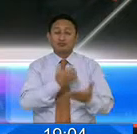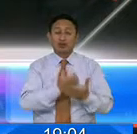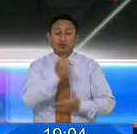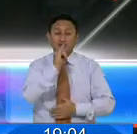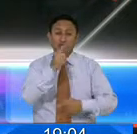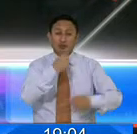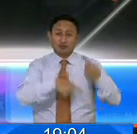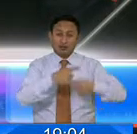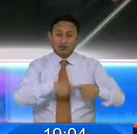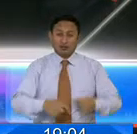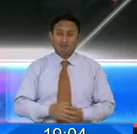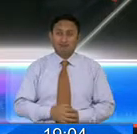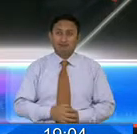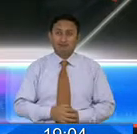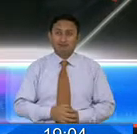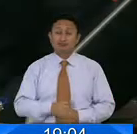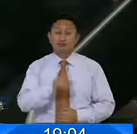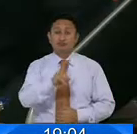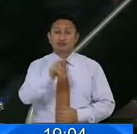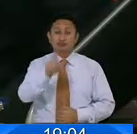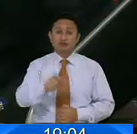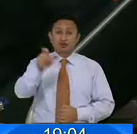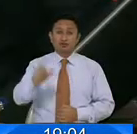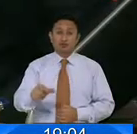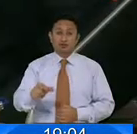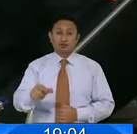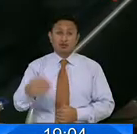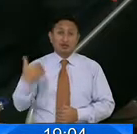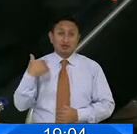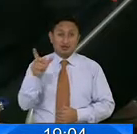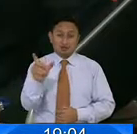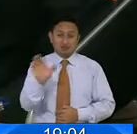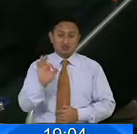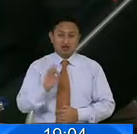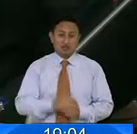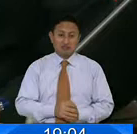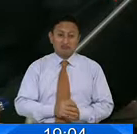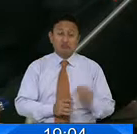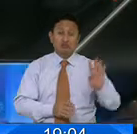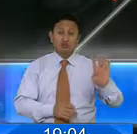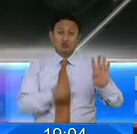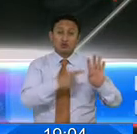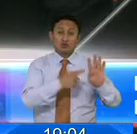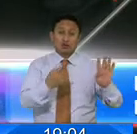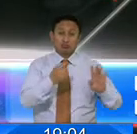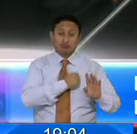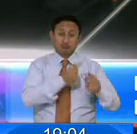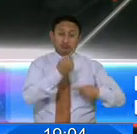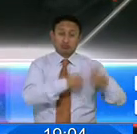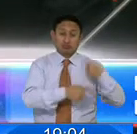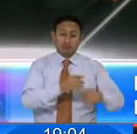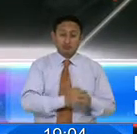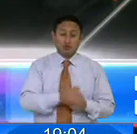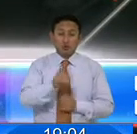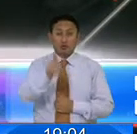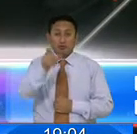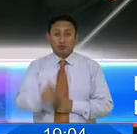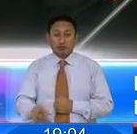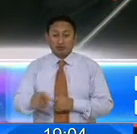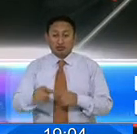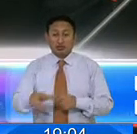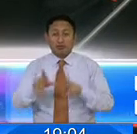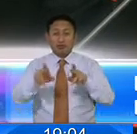en el espacio público, 2 personas por no portar documentos, 4 por comercio autónomo, 1 por mal uso de